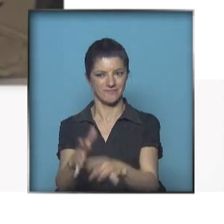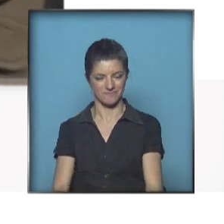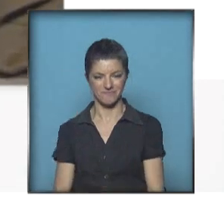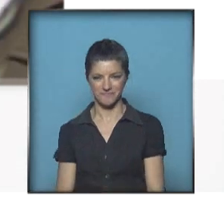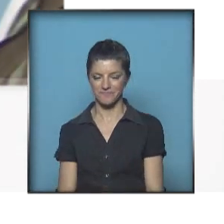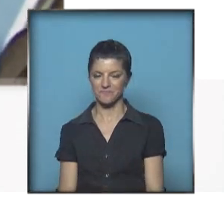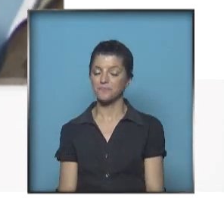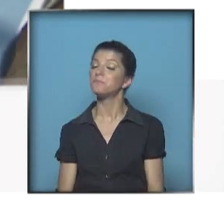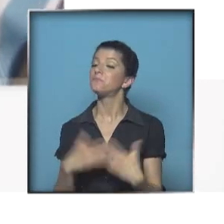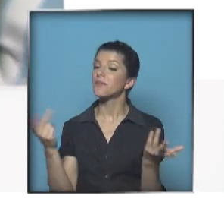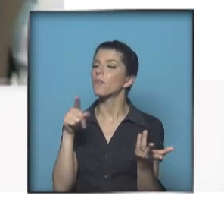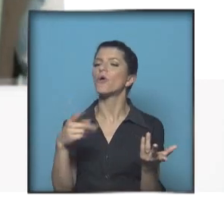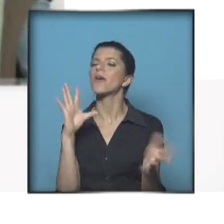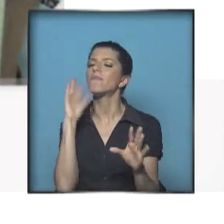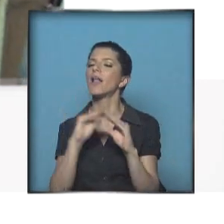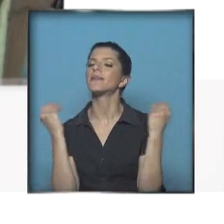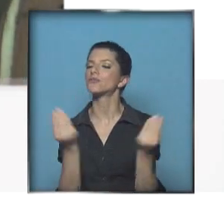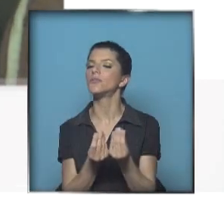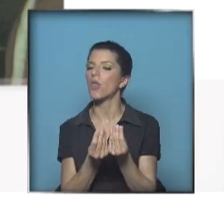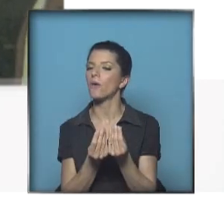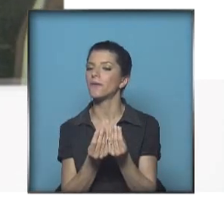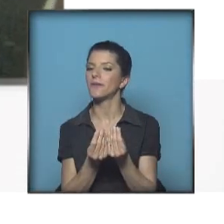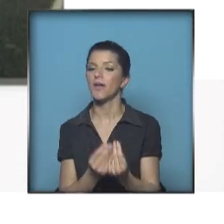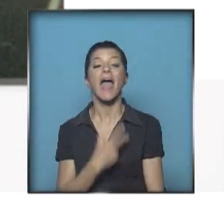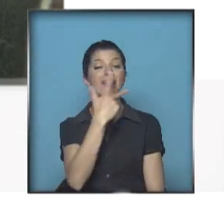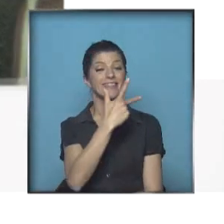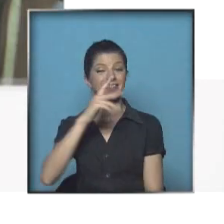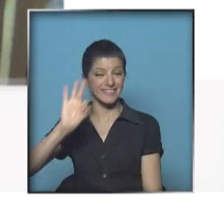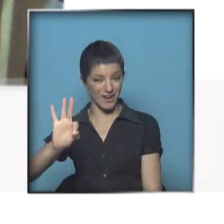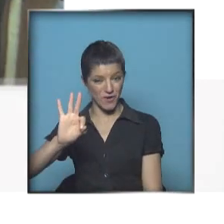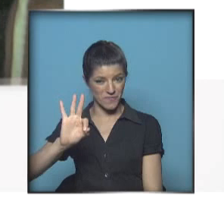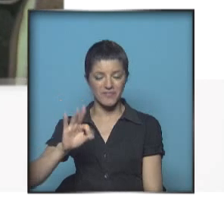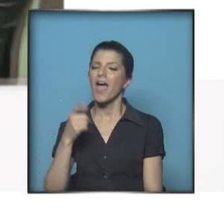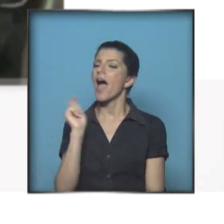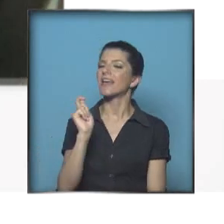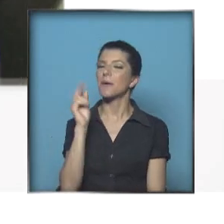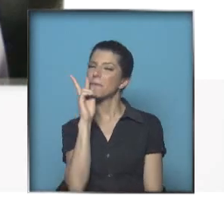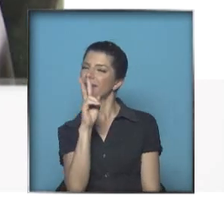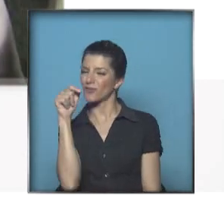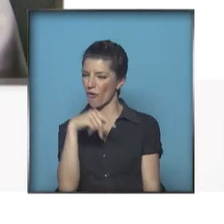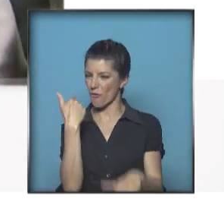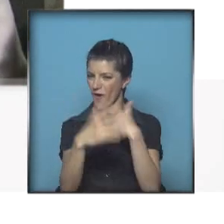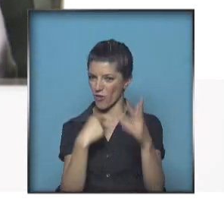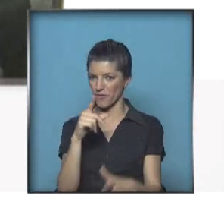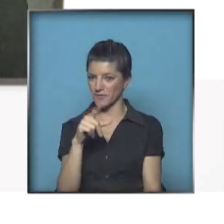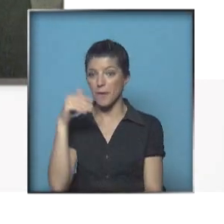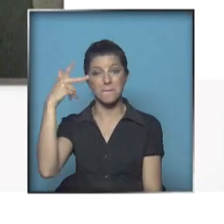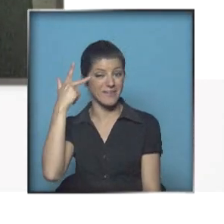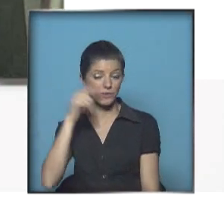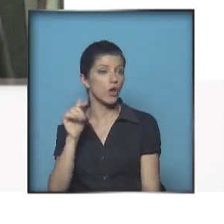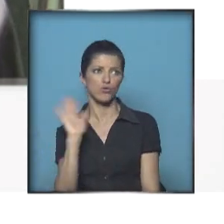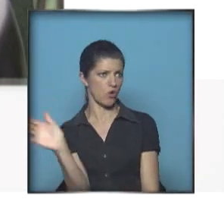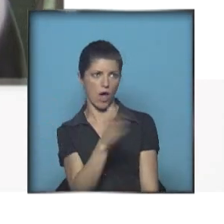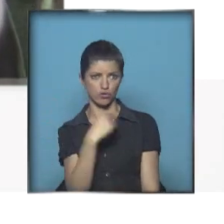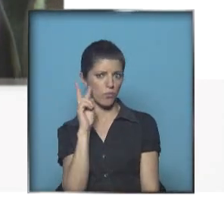selección. Agustina, arreglamos un resultado. 3-0. ¿A qué jugador venís a ver hoy especialmente? ¿No está Messi? No, a todos.